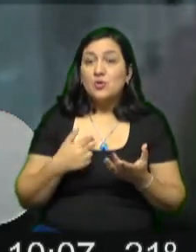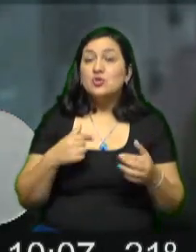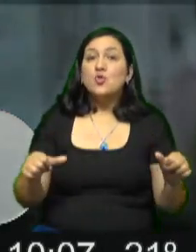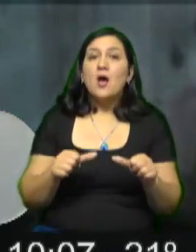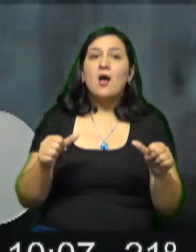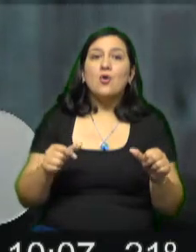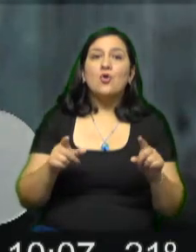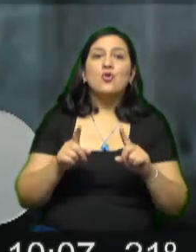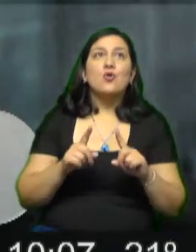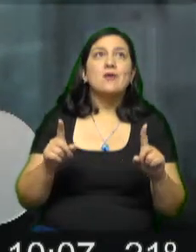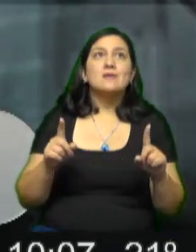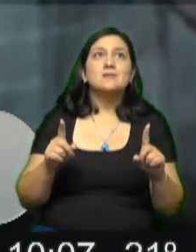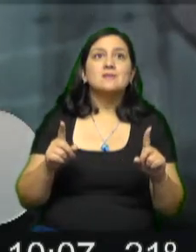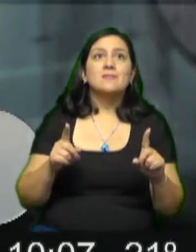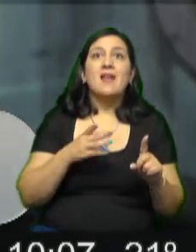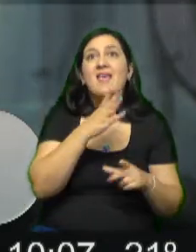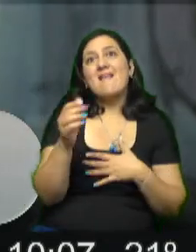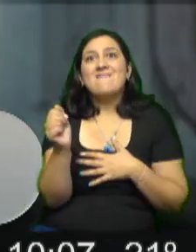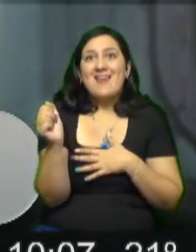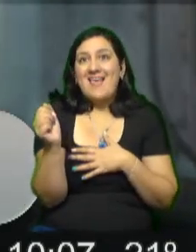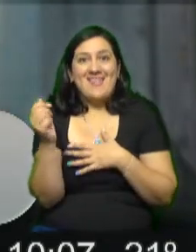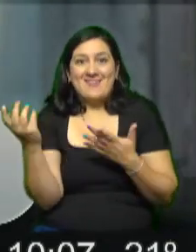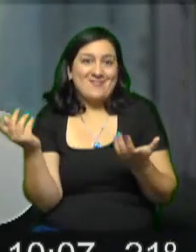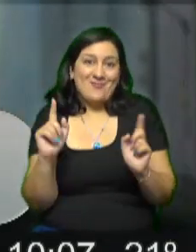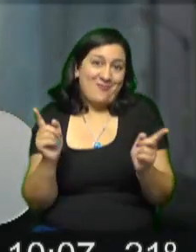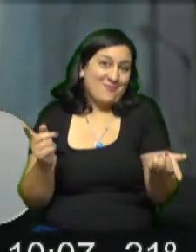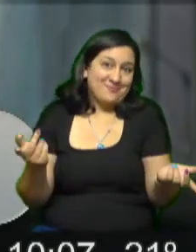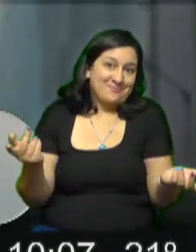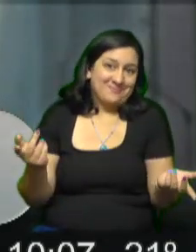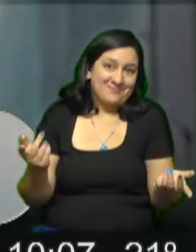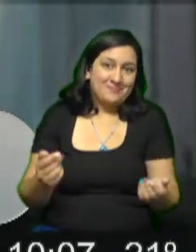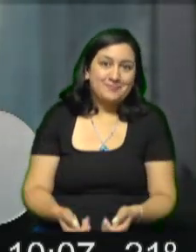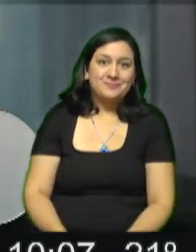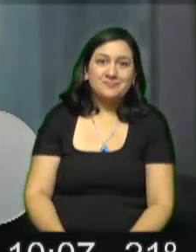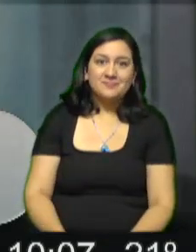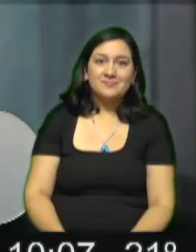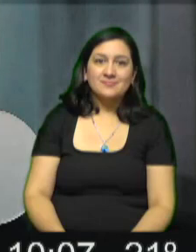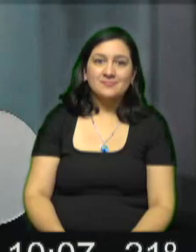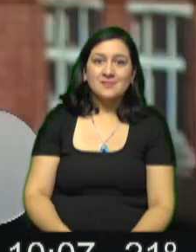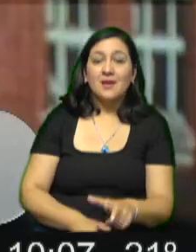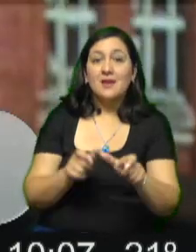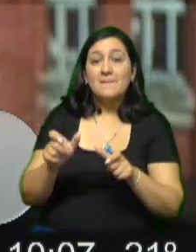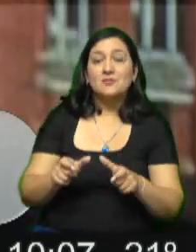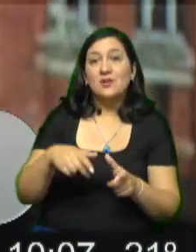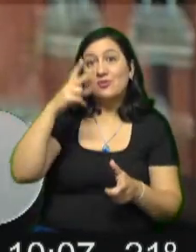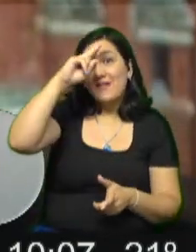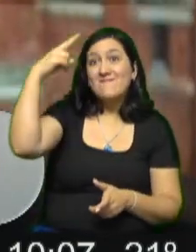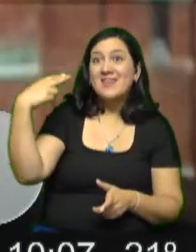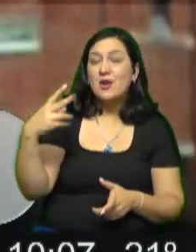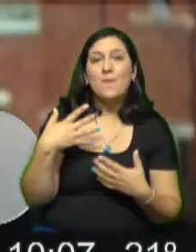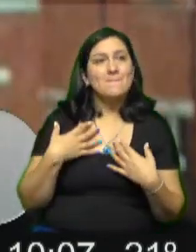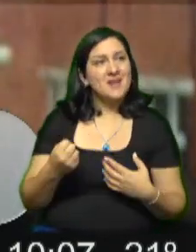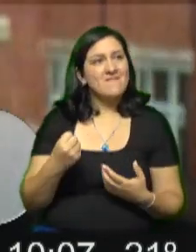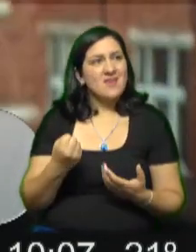no es algo así mucho como para salir a bailar o ¿entendés? La gente cuando está veraneando por ahí